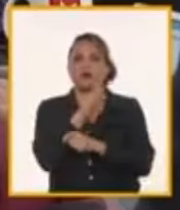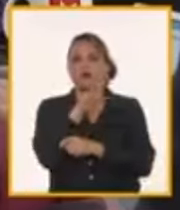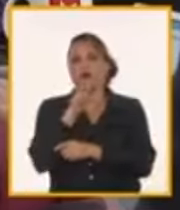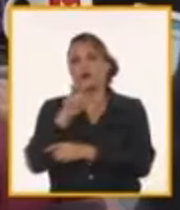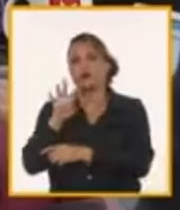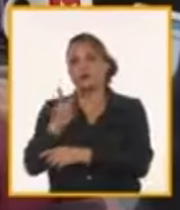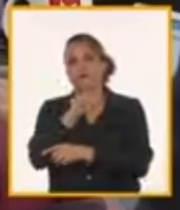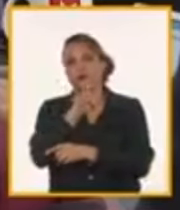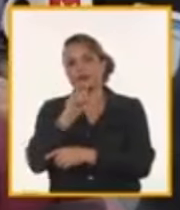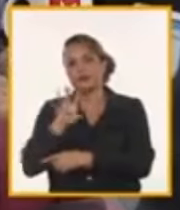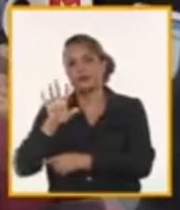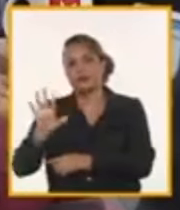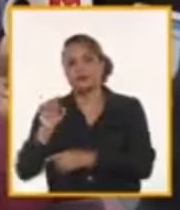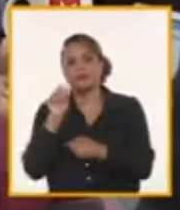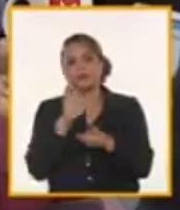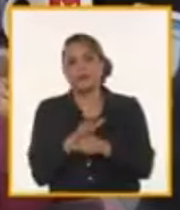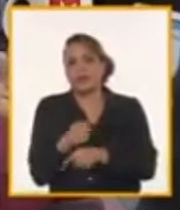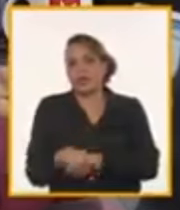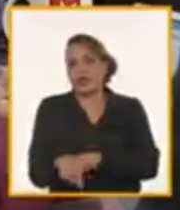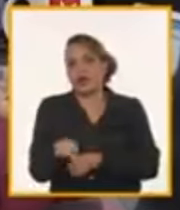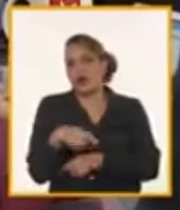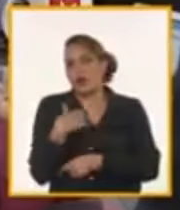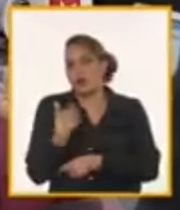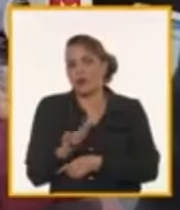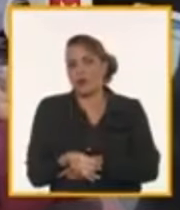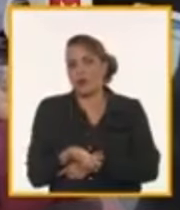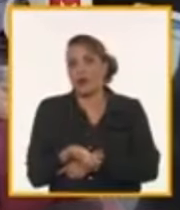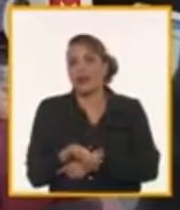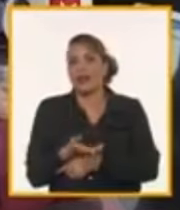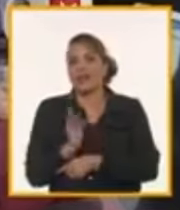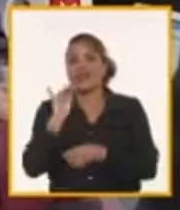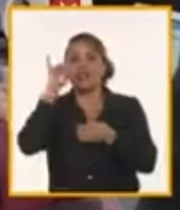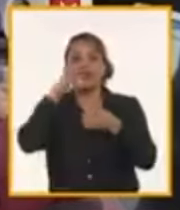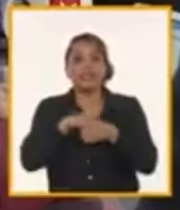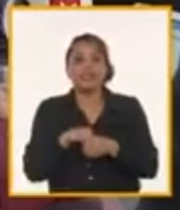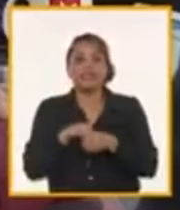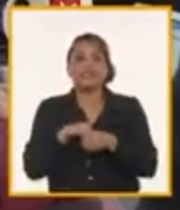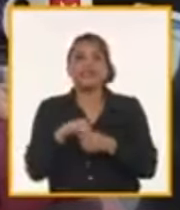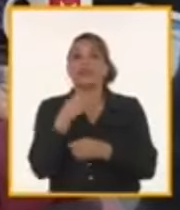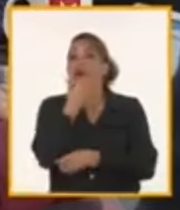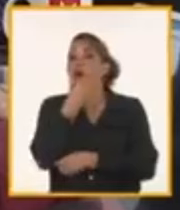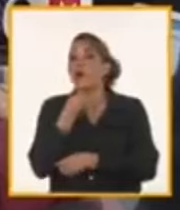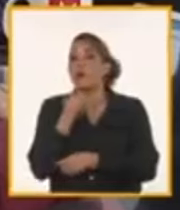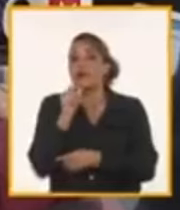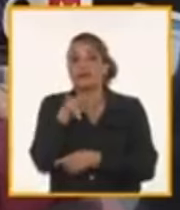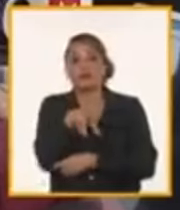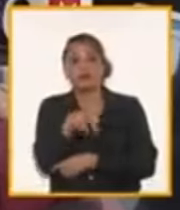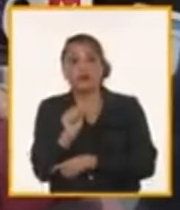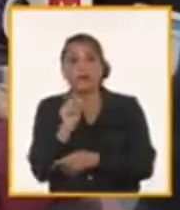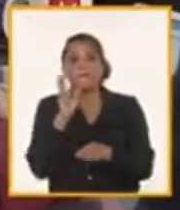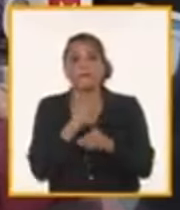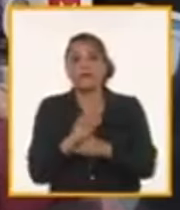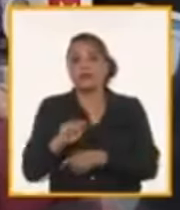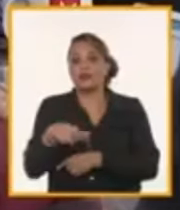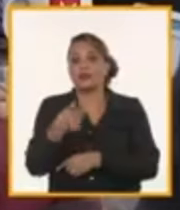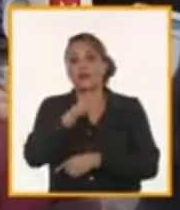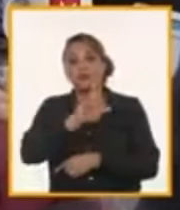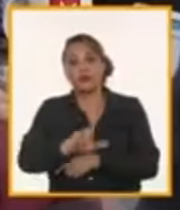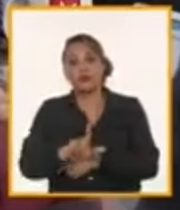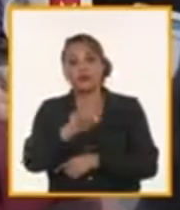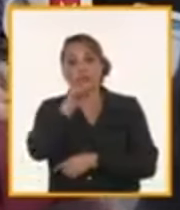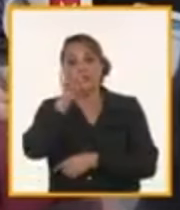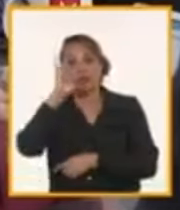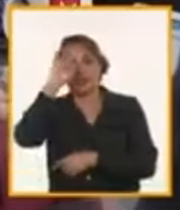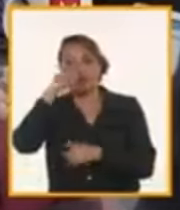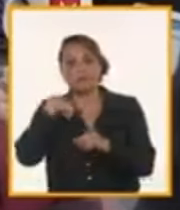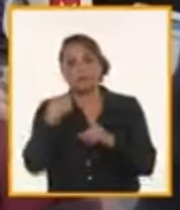va que va a comenzar Cómo catalogan el ingreso de esos nuevos muchachos que ya empezarán el próximo el próximo lunes y cómo se va